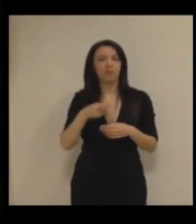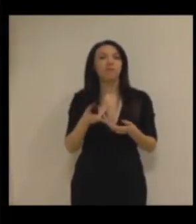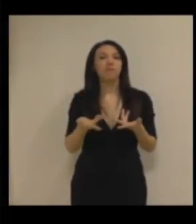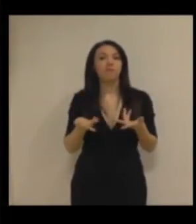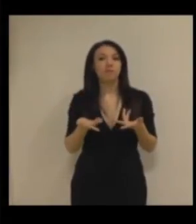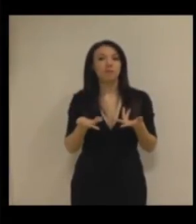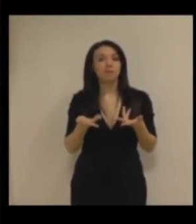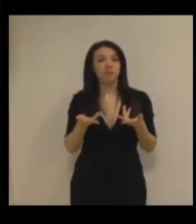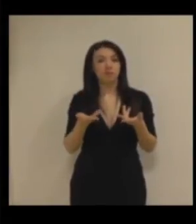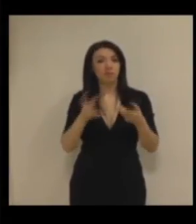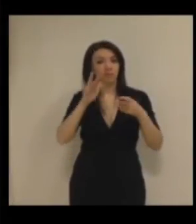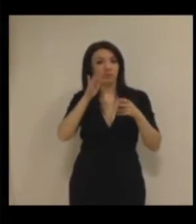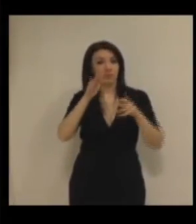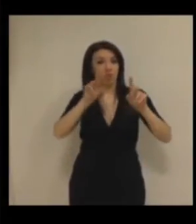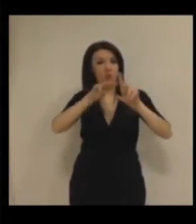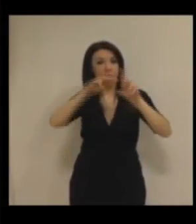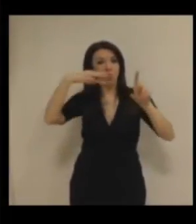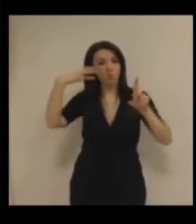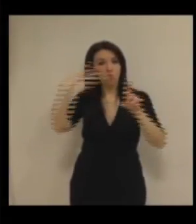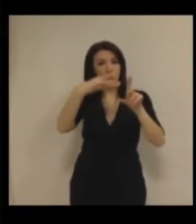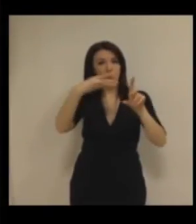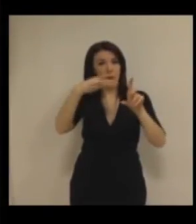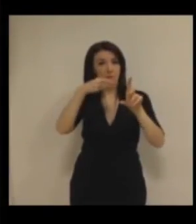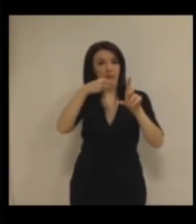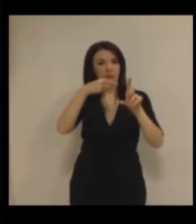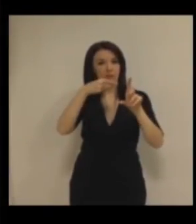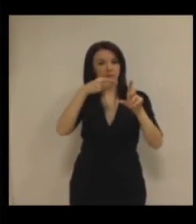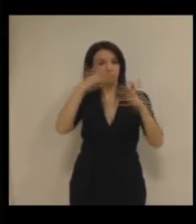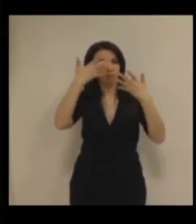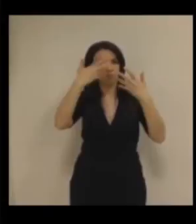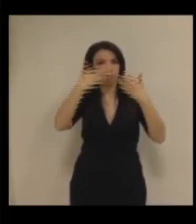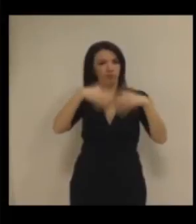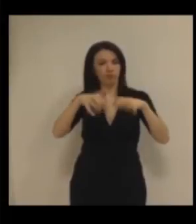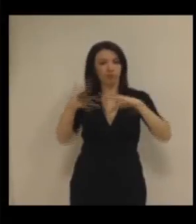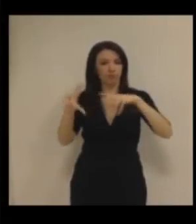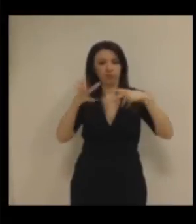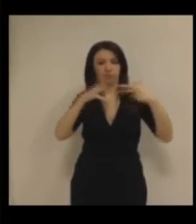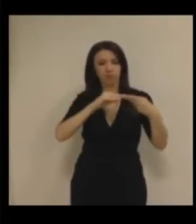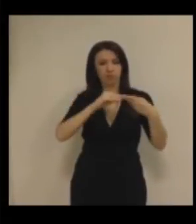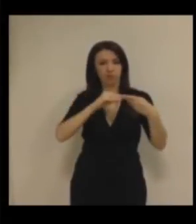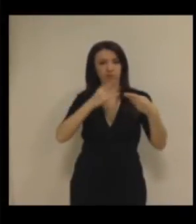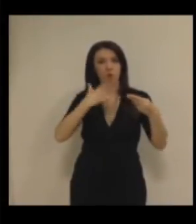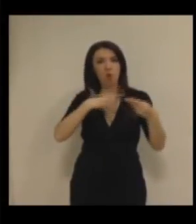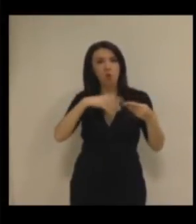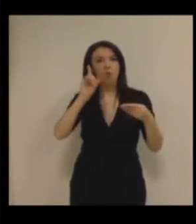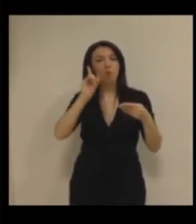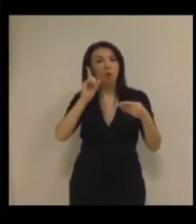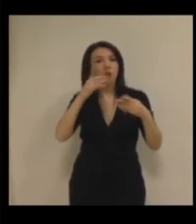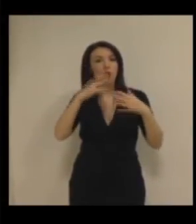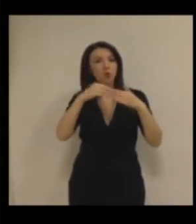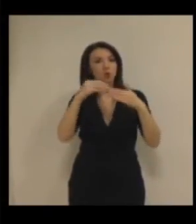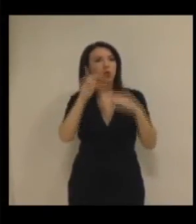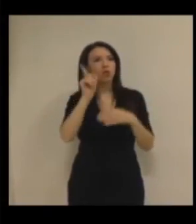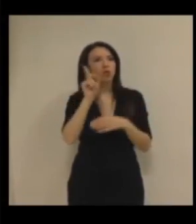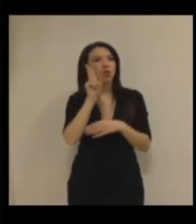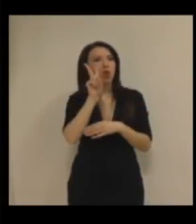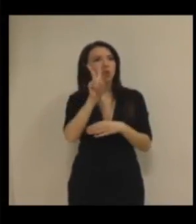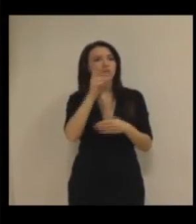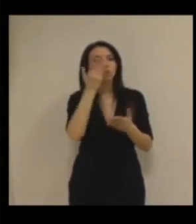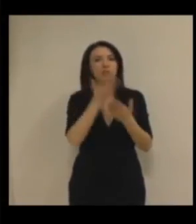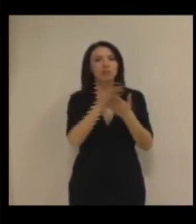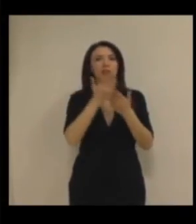y la plataforma ese filtro lo aplica y permite que el usuario solo visualice